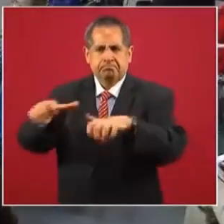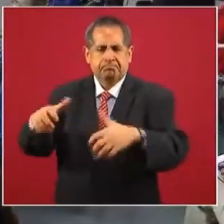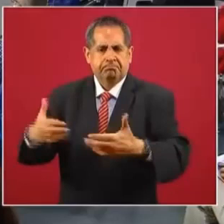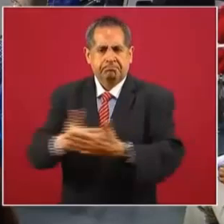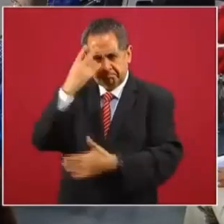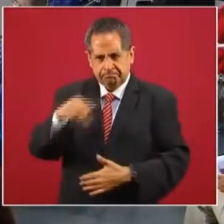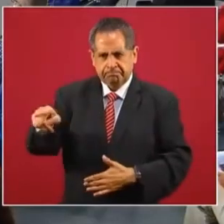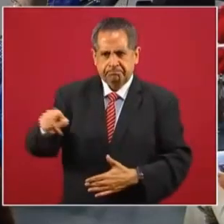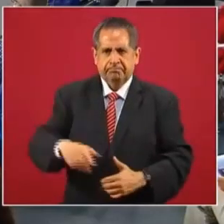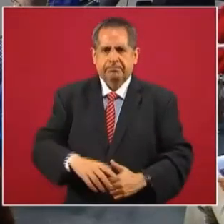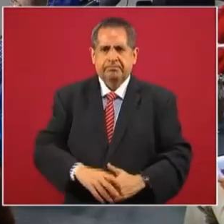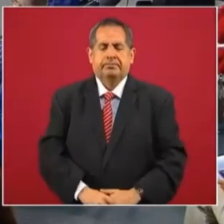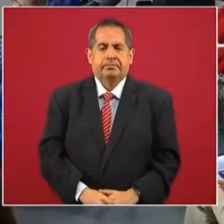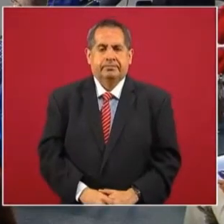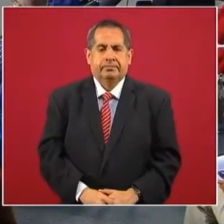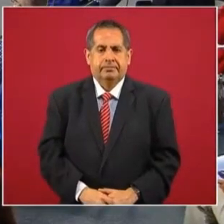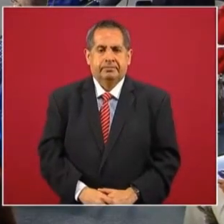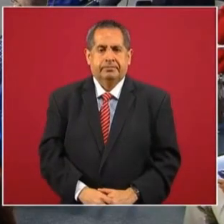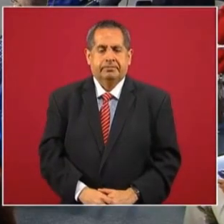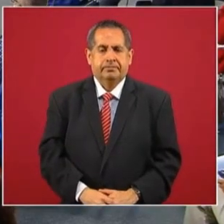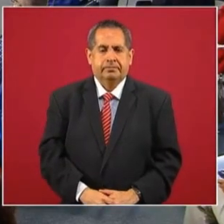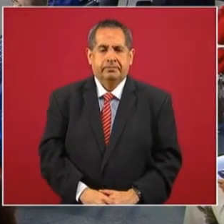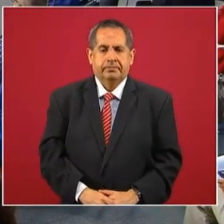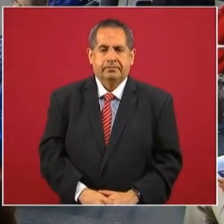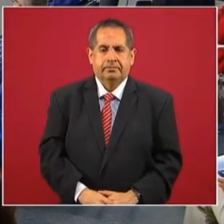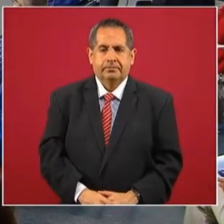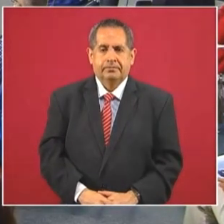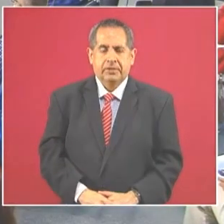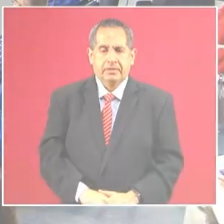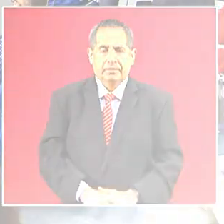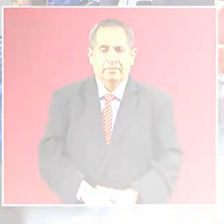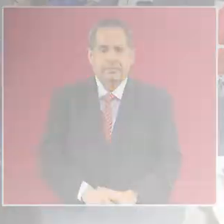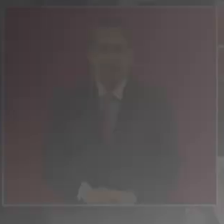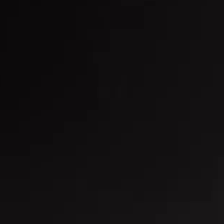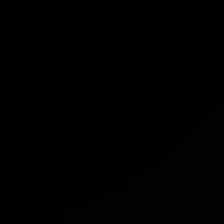Muy bien.